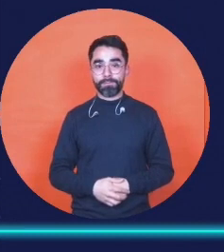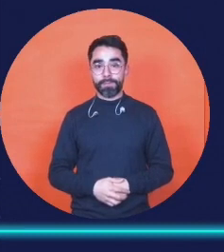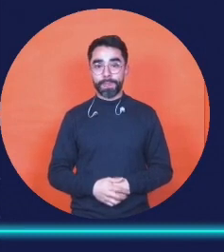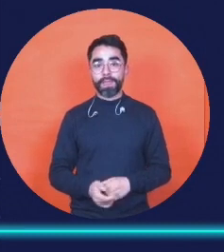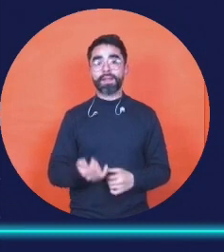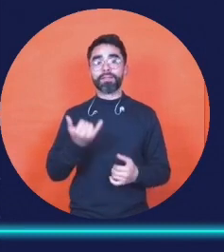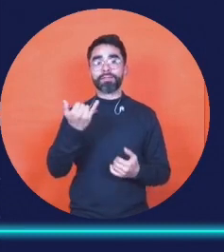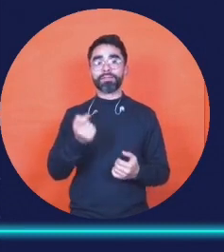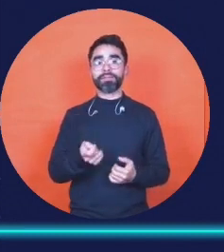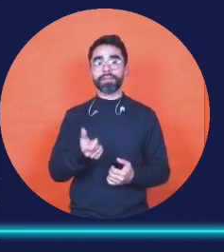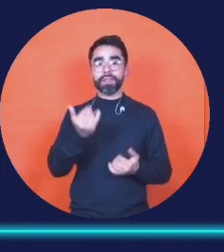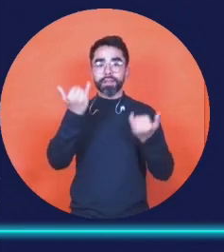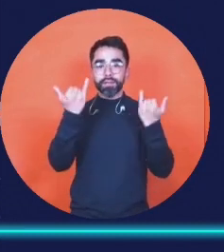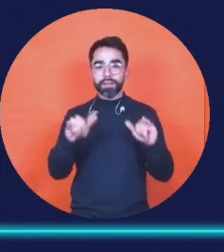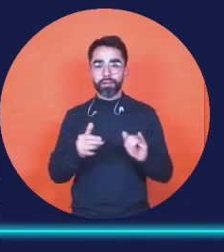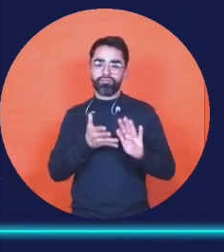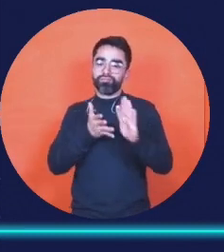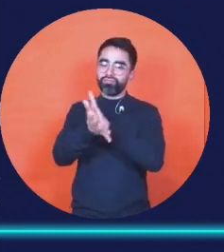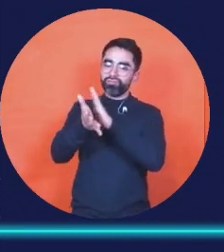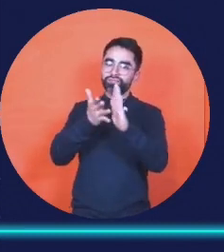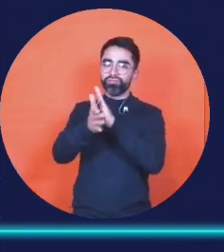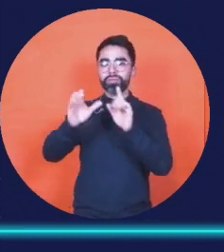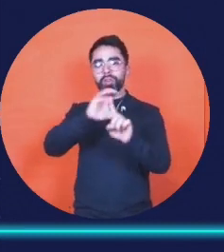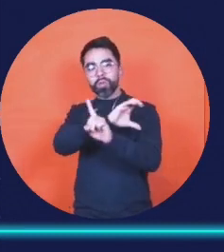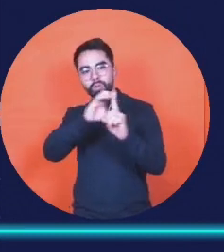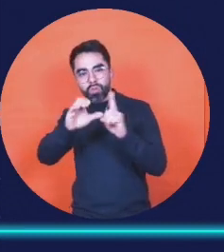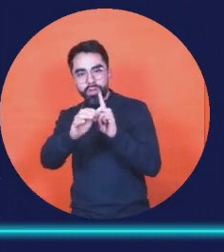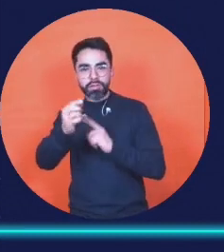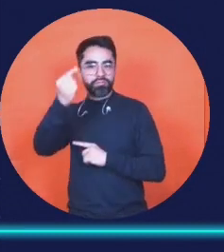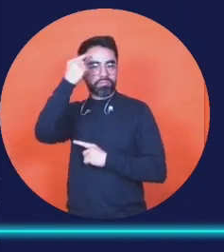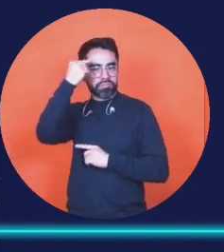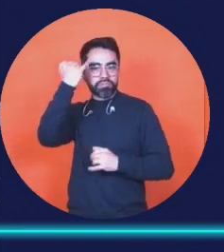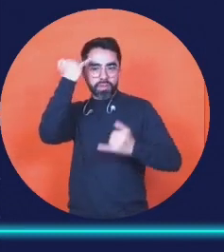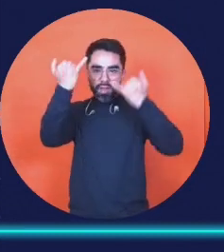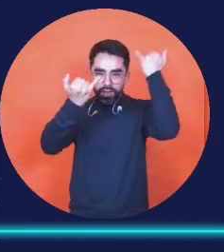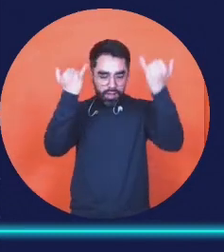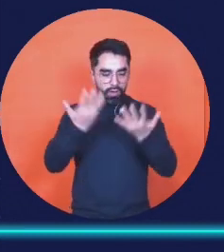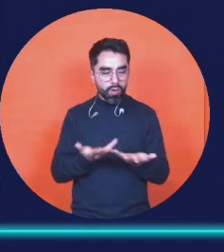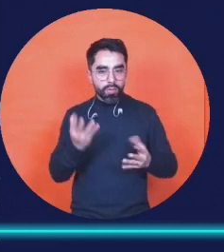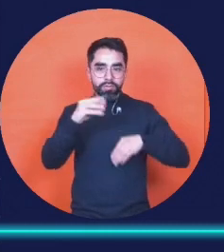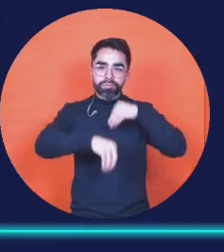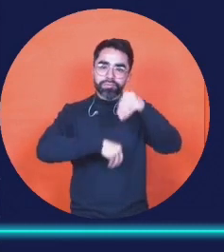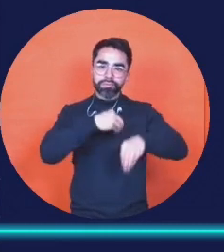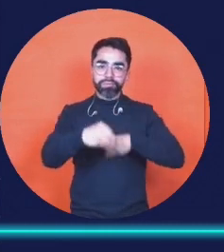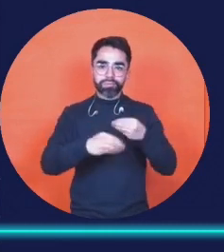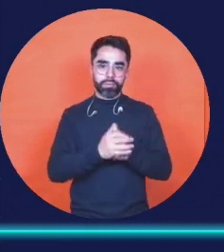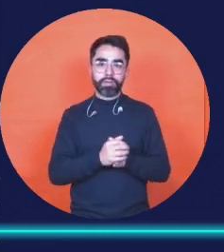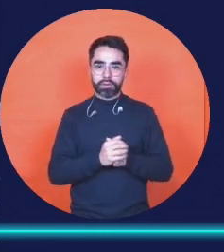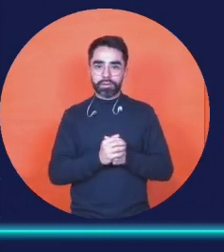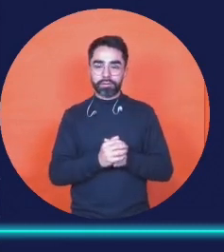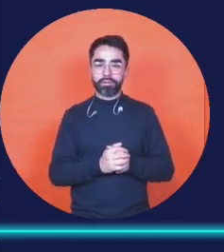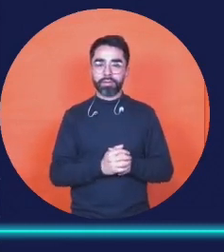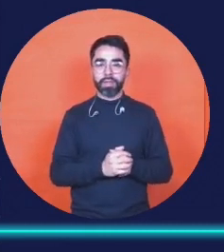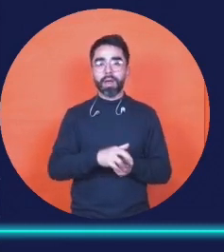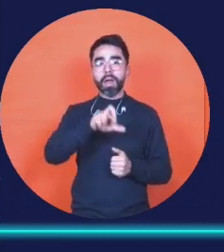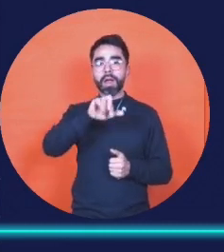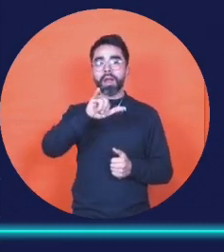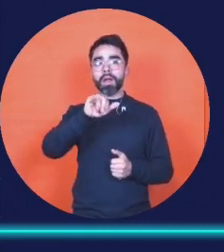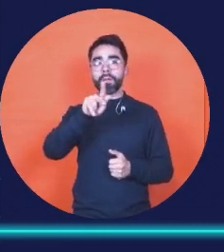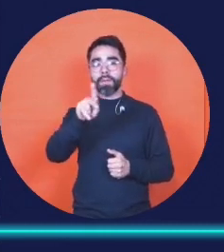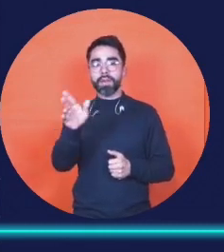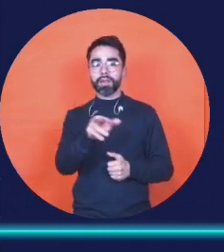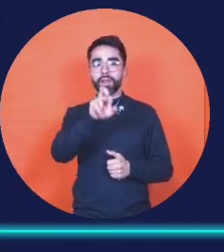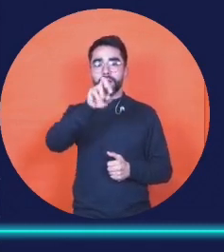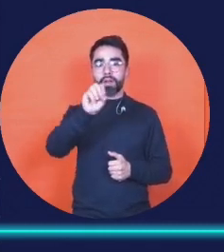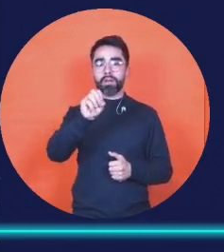con lo que les hemos contado de lo que es nuestra cultura, nuestras maneras de pensar, nuestras maneras de hacer, podemos definir que para nosotros en Pickbook es como el sistema